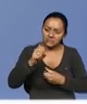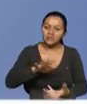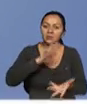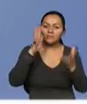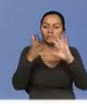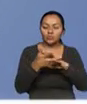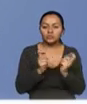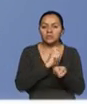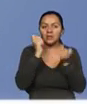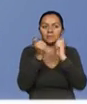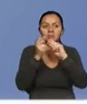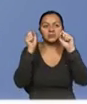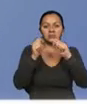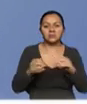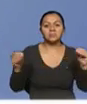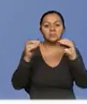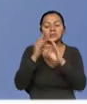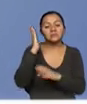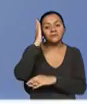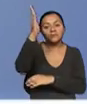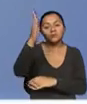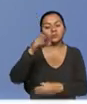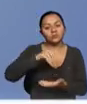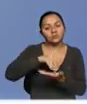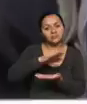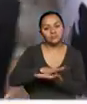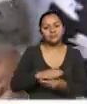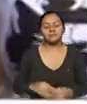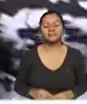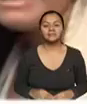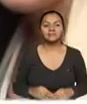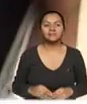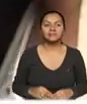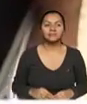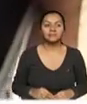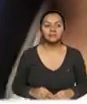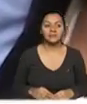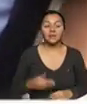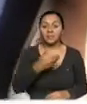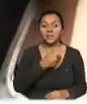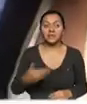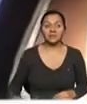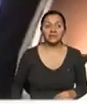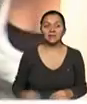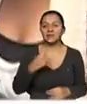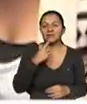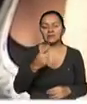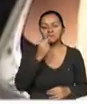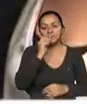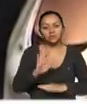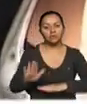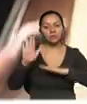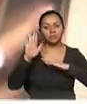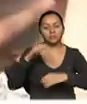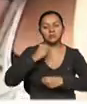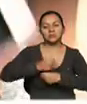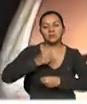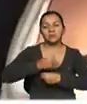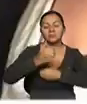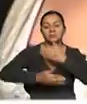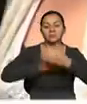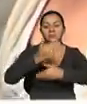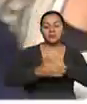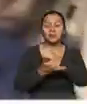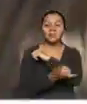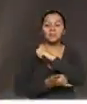el cambio, por la esperanza, por el futuro. El jefe de Estado reiteró su compromiso de seguir trabajando por el país